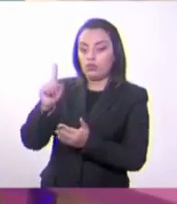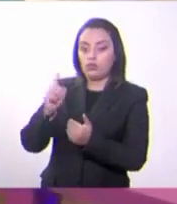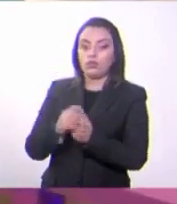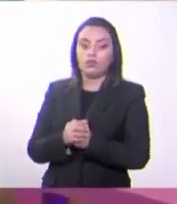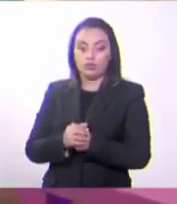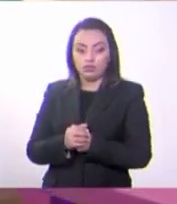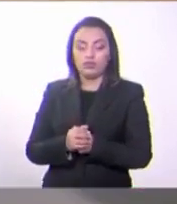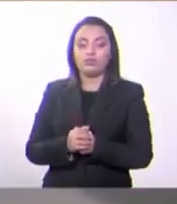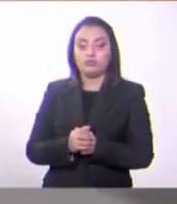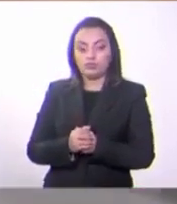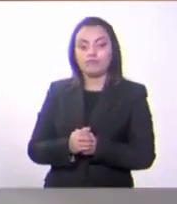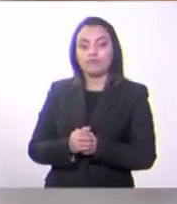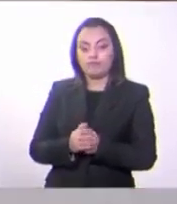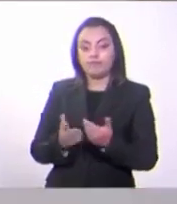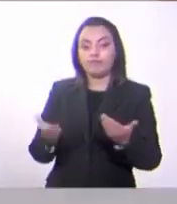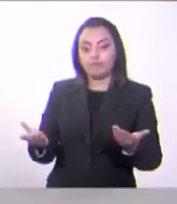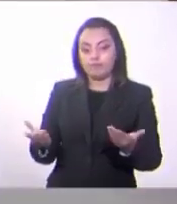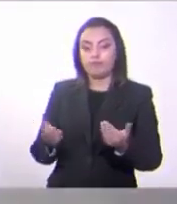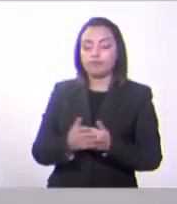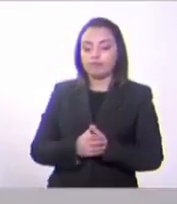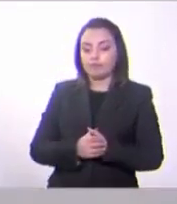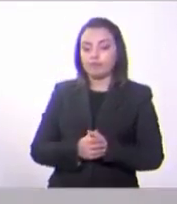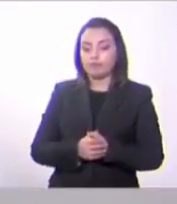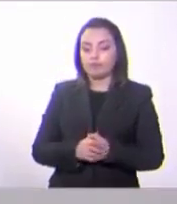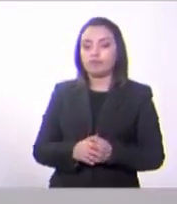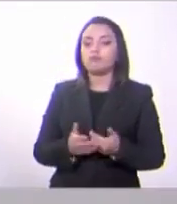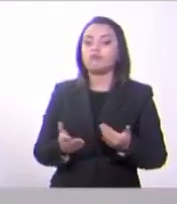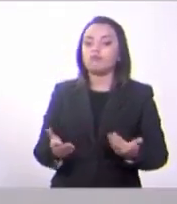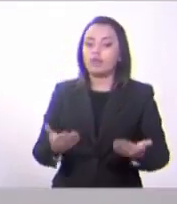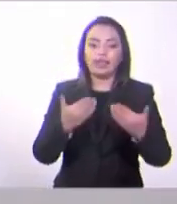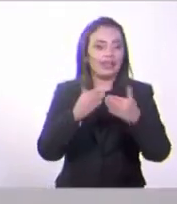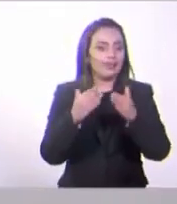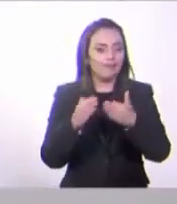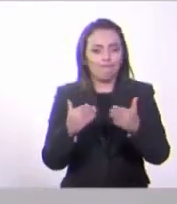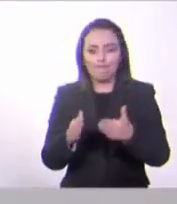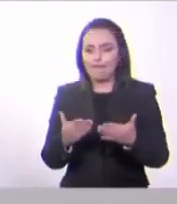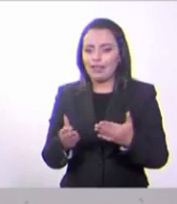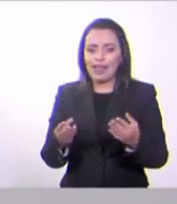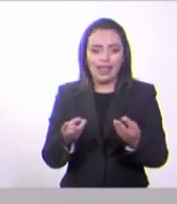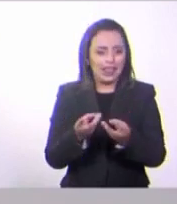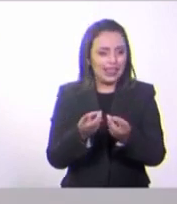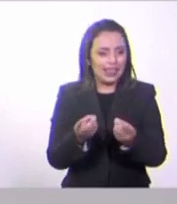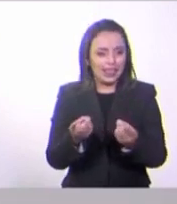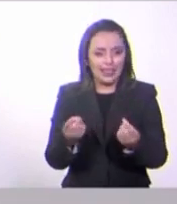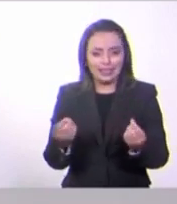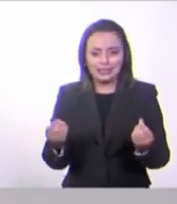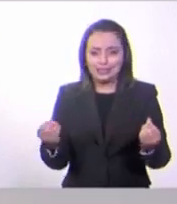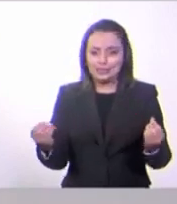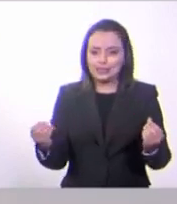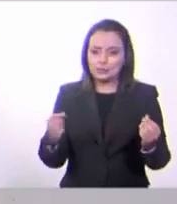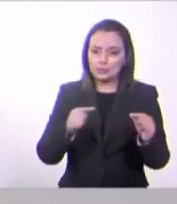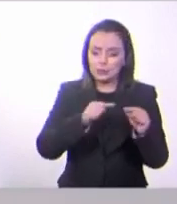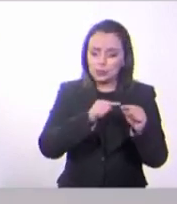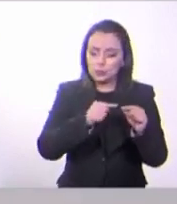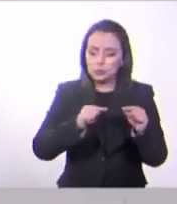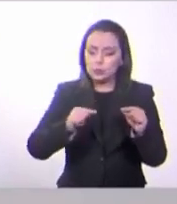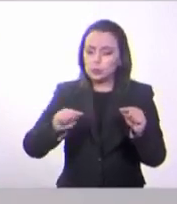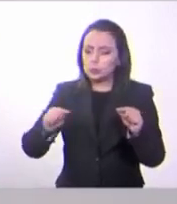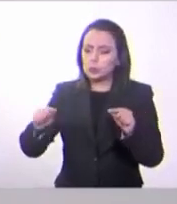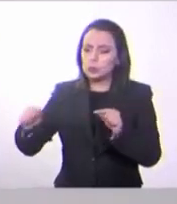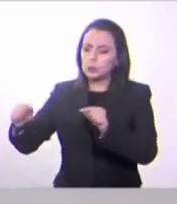1. O sea que hay varios, hay infinitos Pero ¿y por pares qué? que van a compartir ¿Pero la qué misma. significa